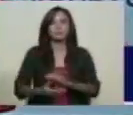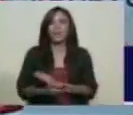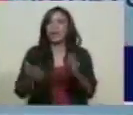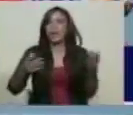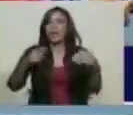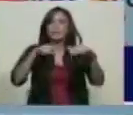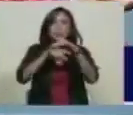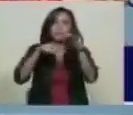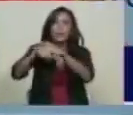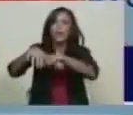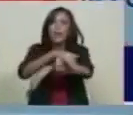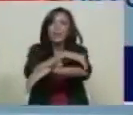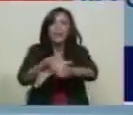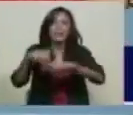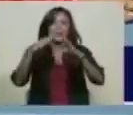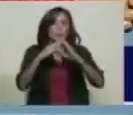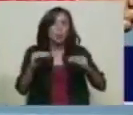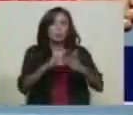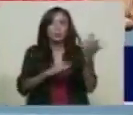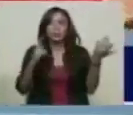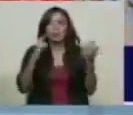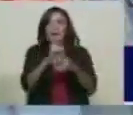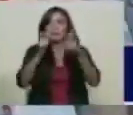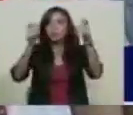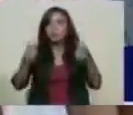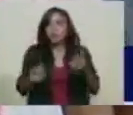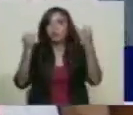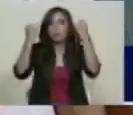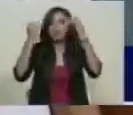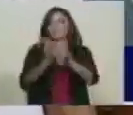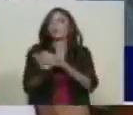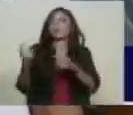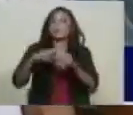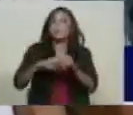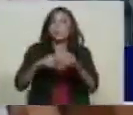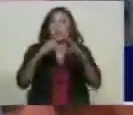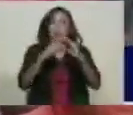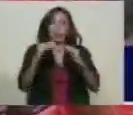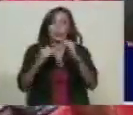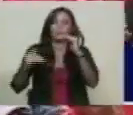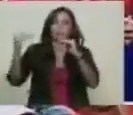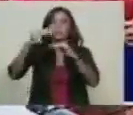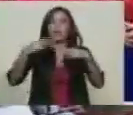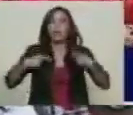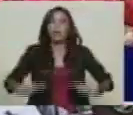todas partes. Es lo más lógico que nuestros militantes estén incorporados a los distintos niveles de la milicia.